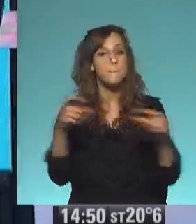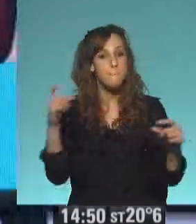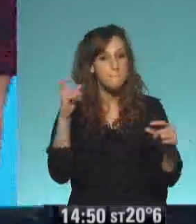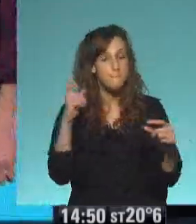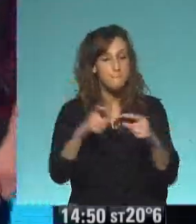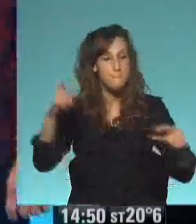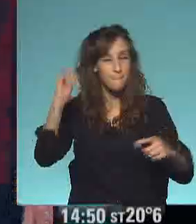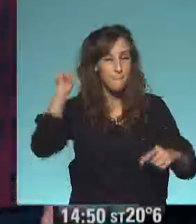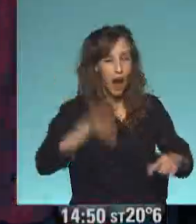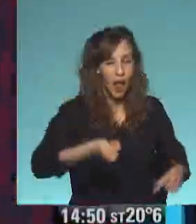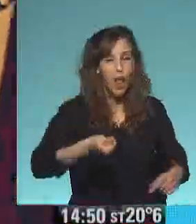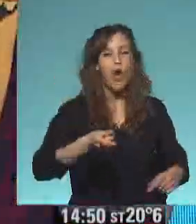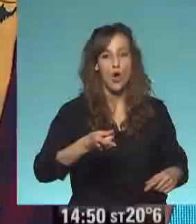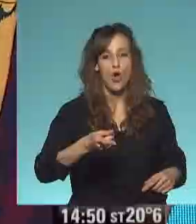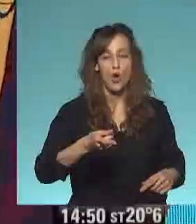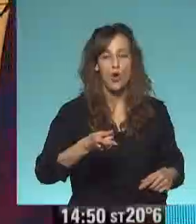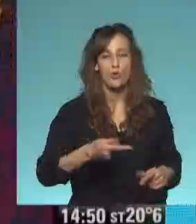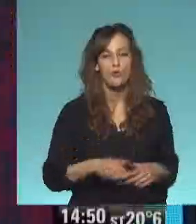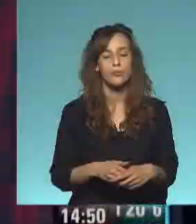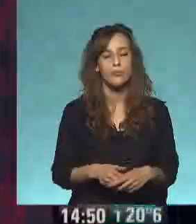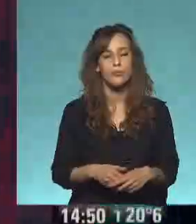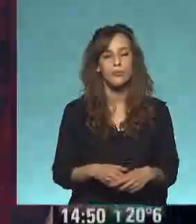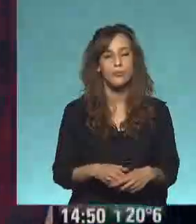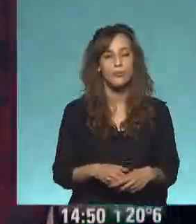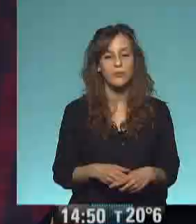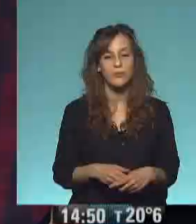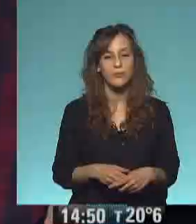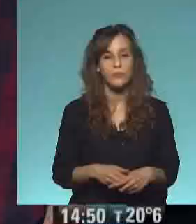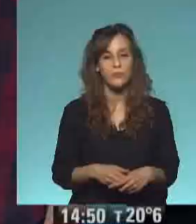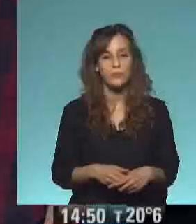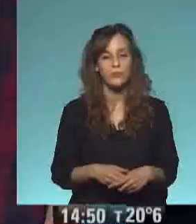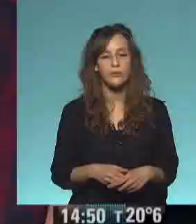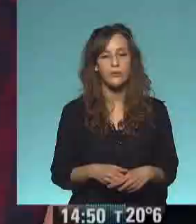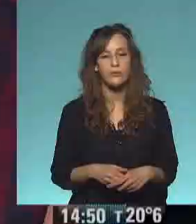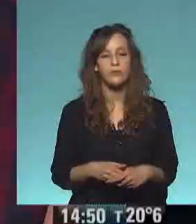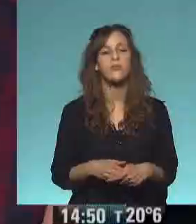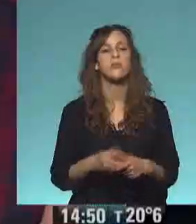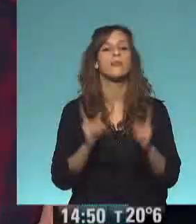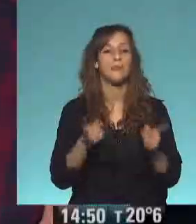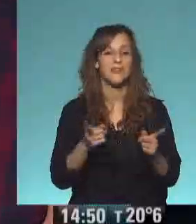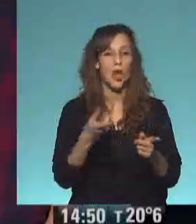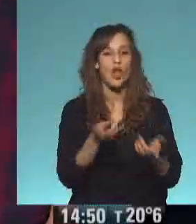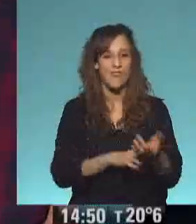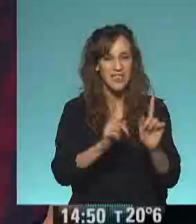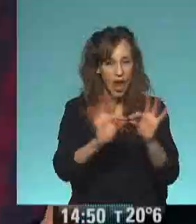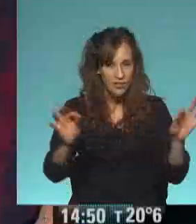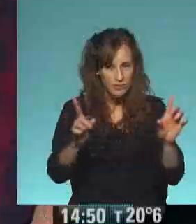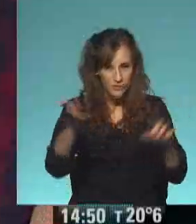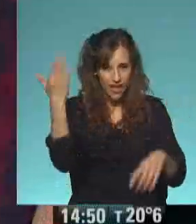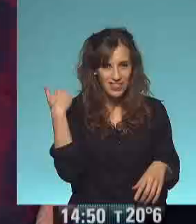no quiere pegarle al lobo y se nos agrega la anterior, que era el lobo no quiere sacar a la chiva. La chiva no quiere salir de ahí.